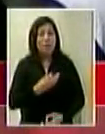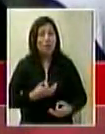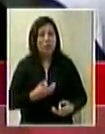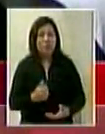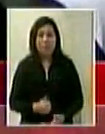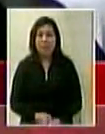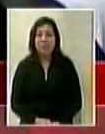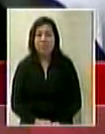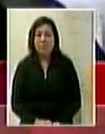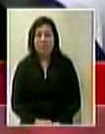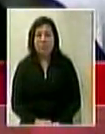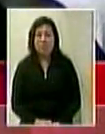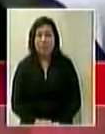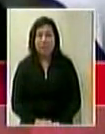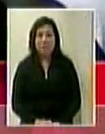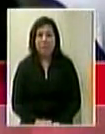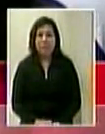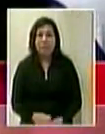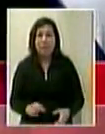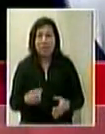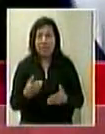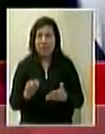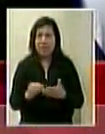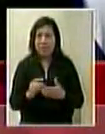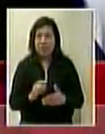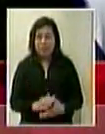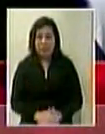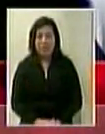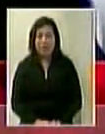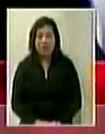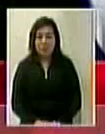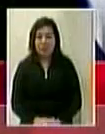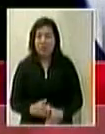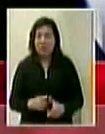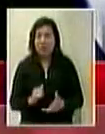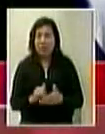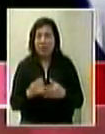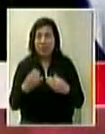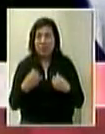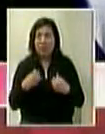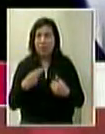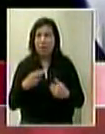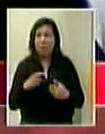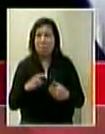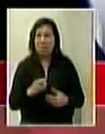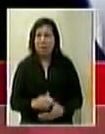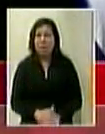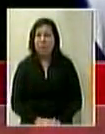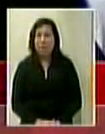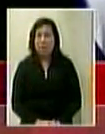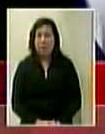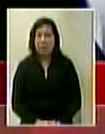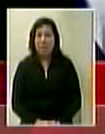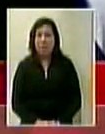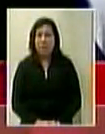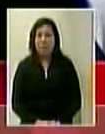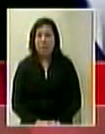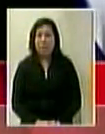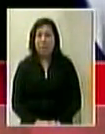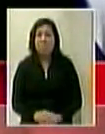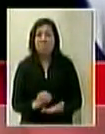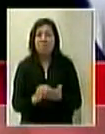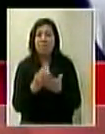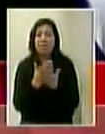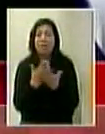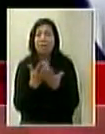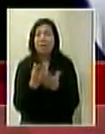del INPE en la visita que han hecho estas autoridades al local donde está Tauro Humala. Entonces, francamente, ¿qué más